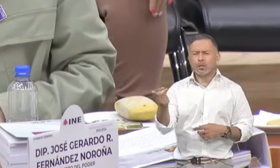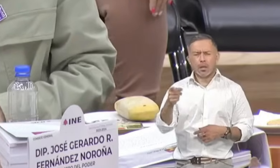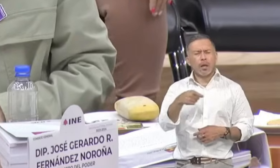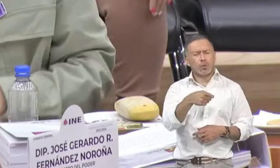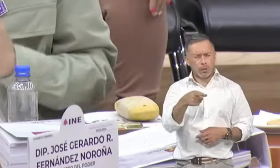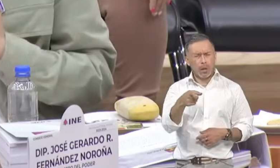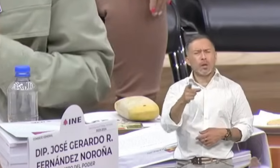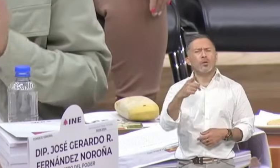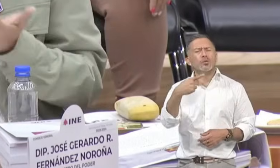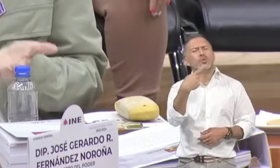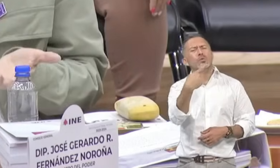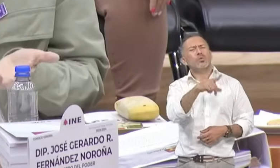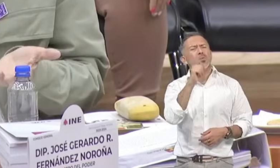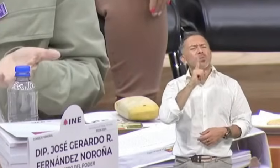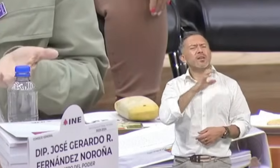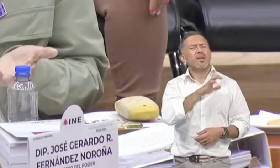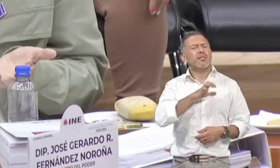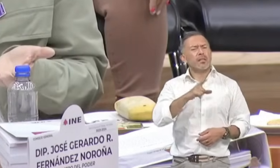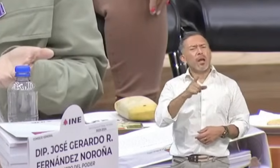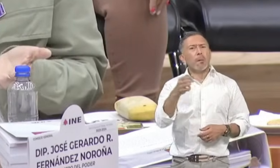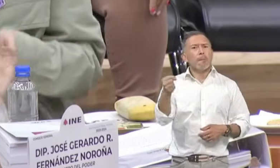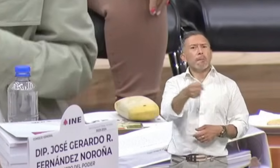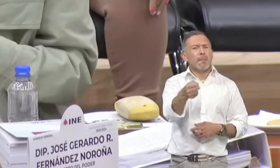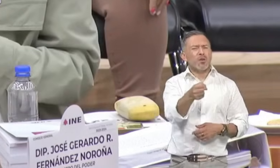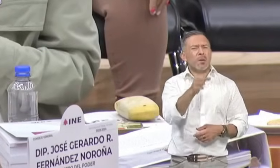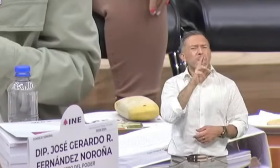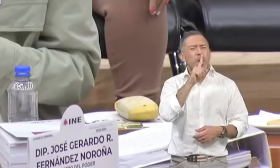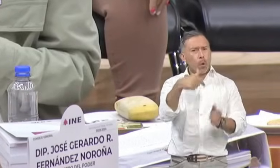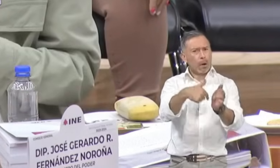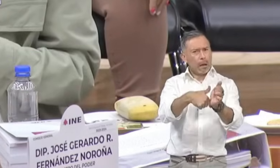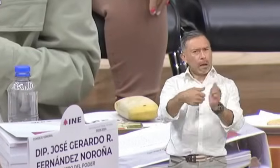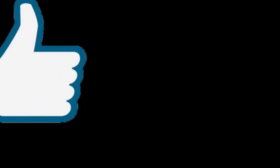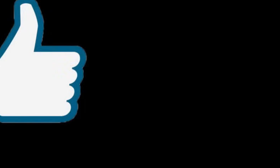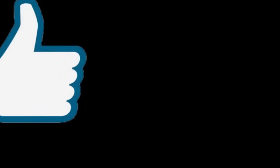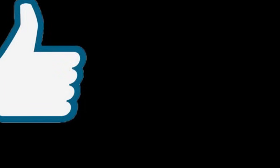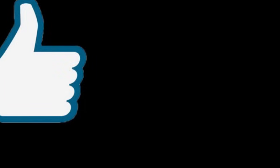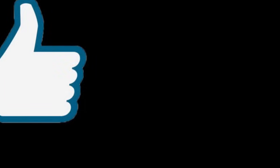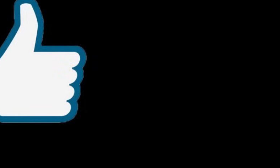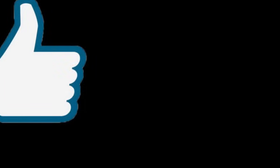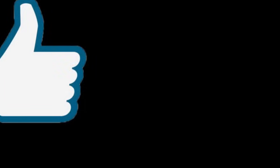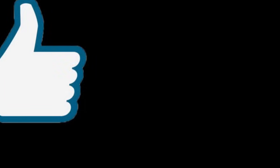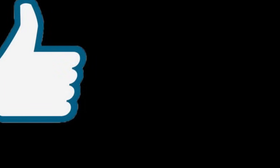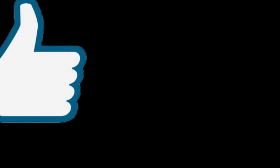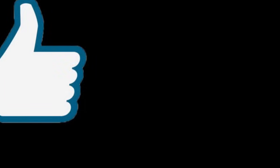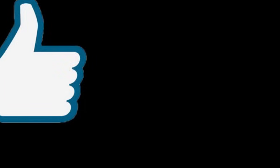candidata. Si yo fuera maniqueo, como lo han sido ellos, diría que le está amenazando.